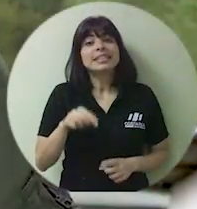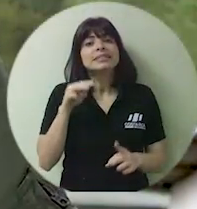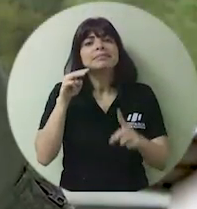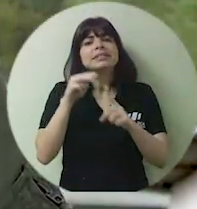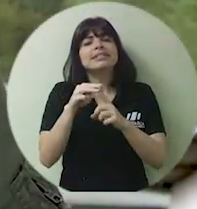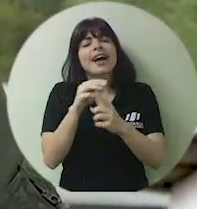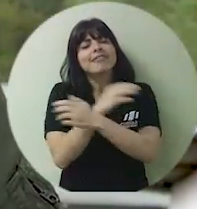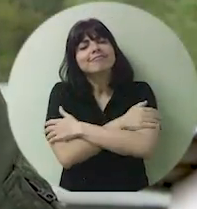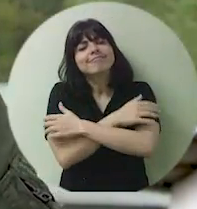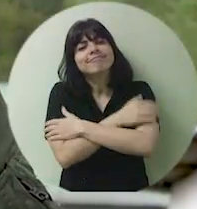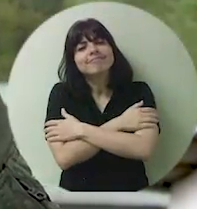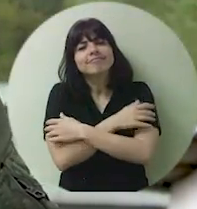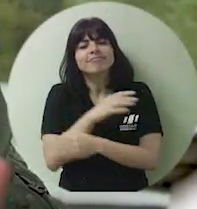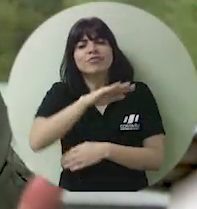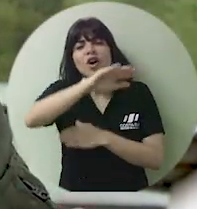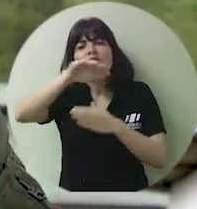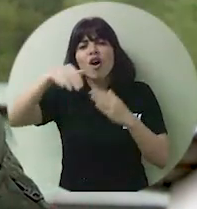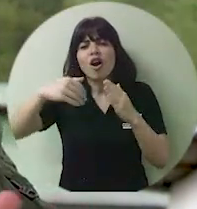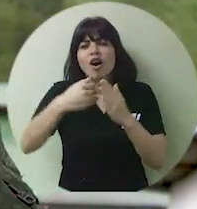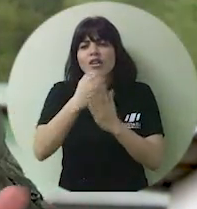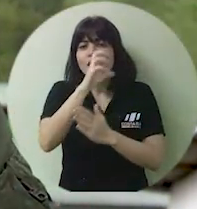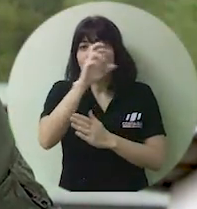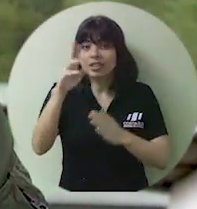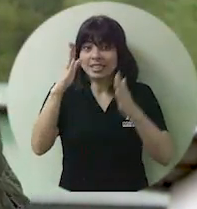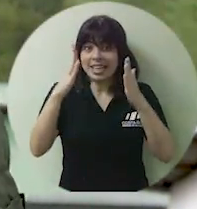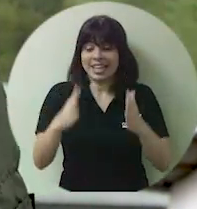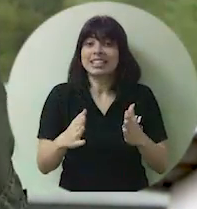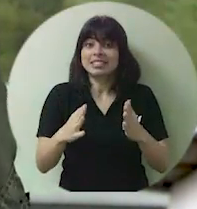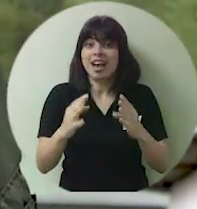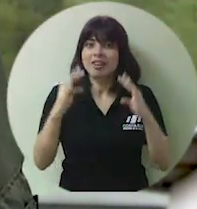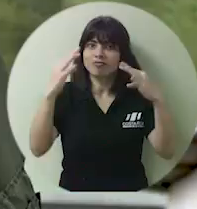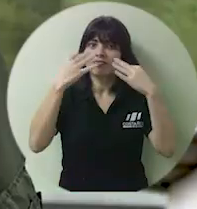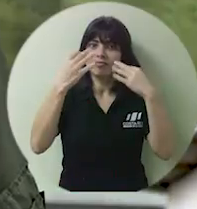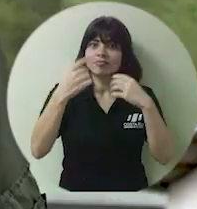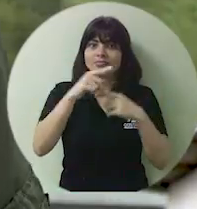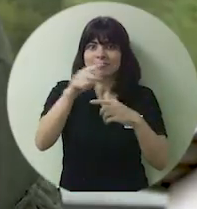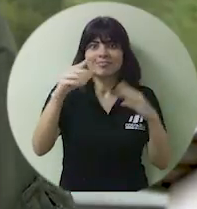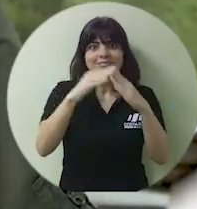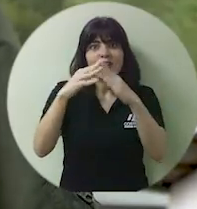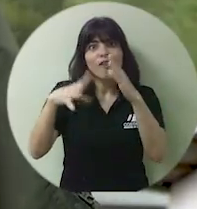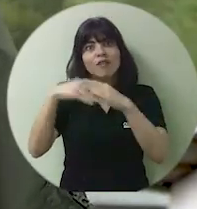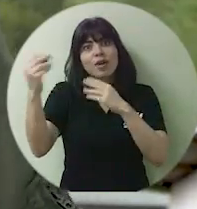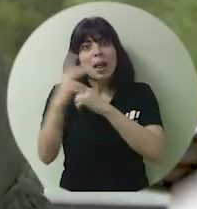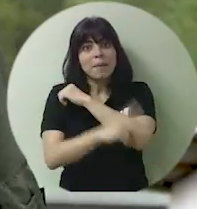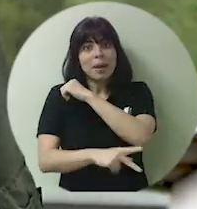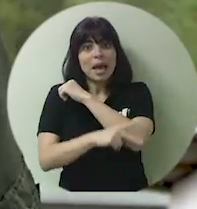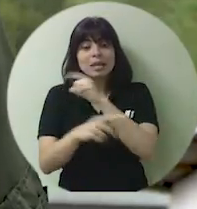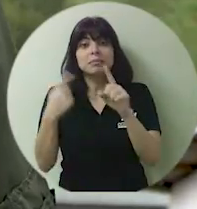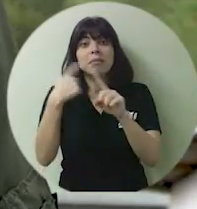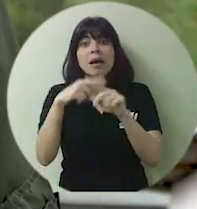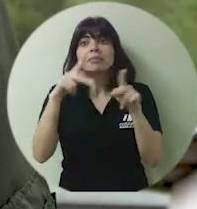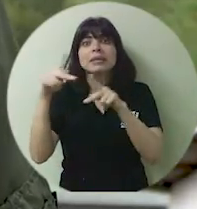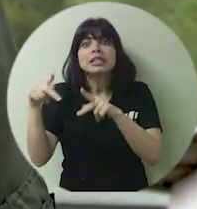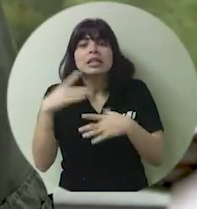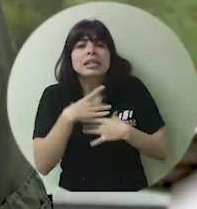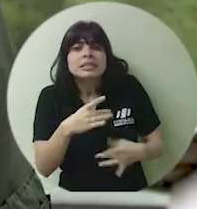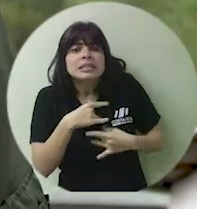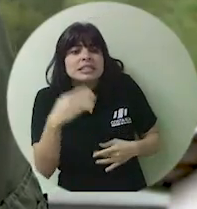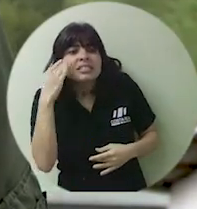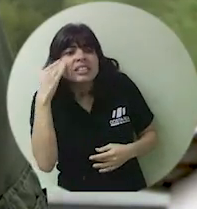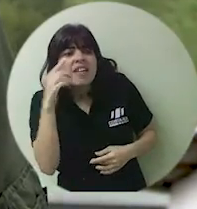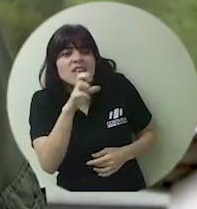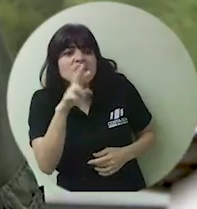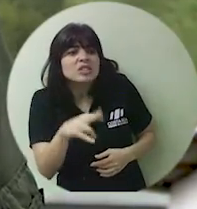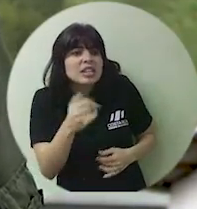Este es un mensaje afectuoso para todas las ticas y todos los ticos que nos miran fuera del país, así como personas interesadas en lo que está ocurriendo en Costa